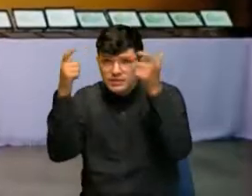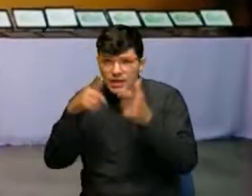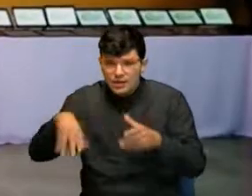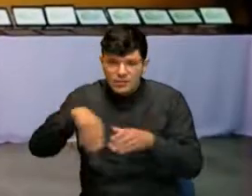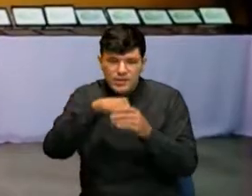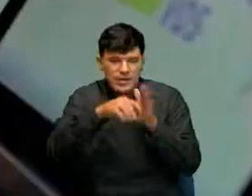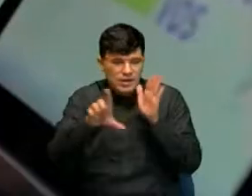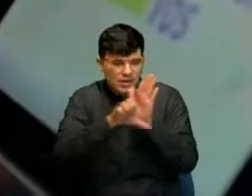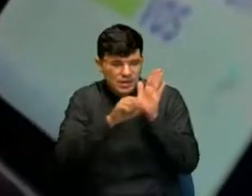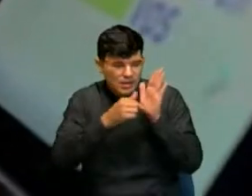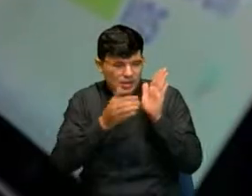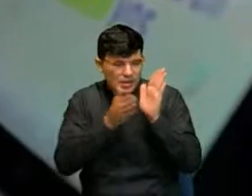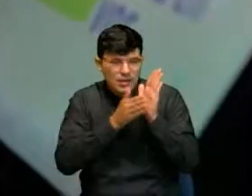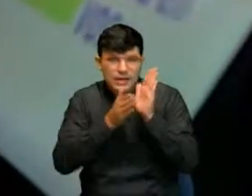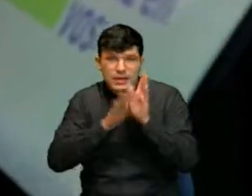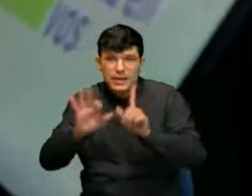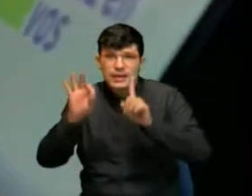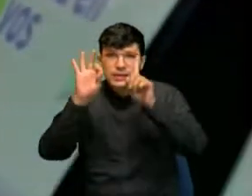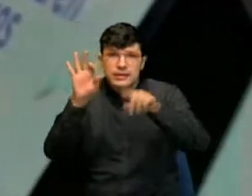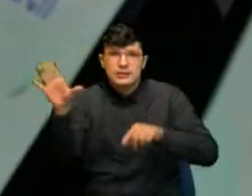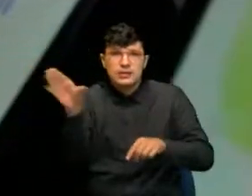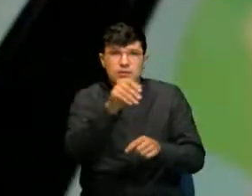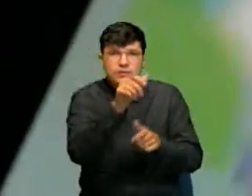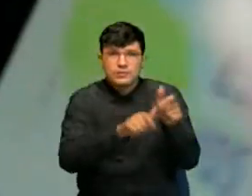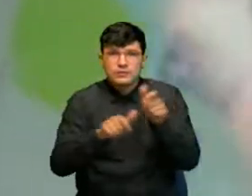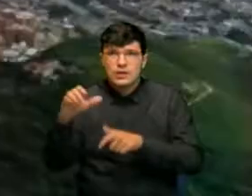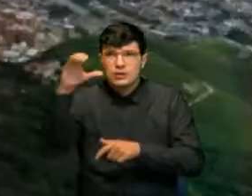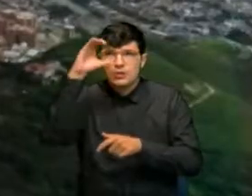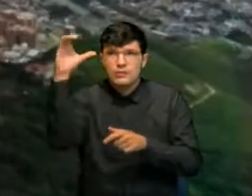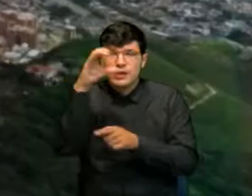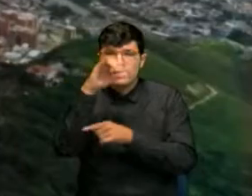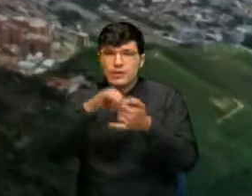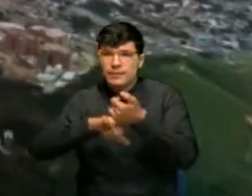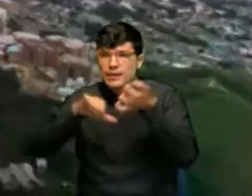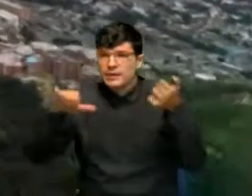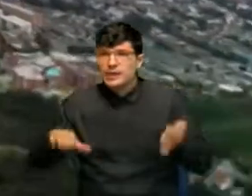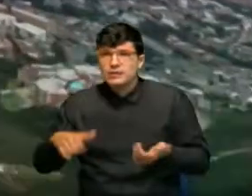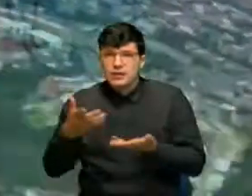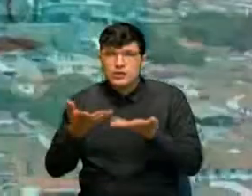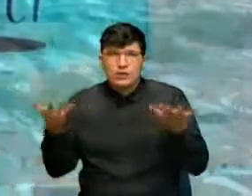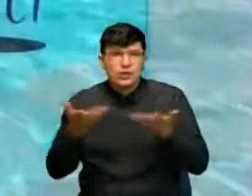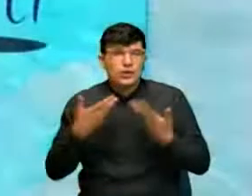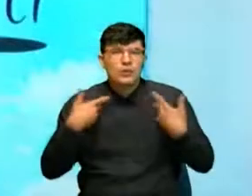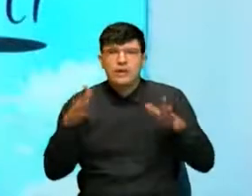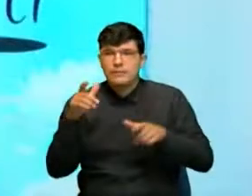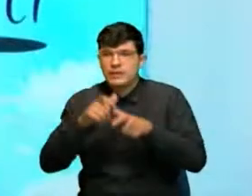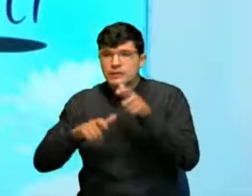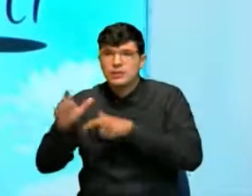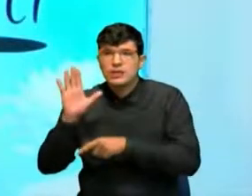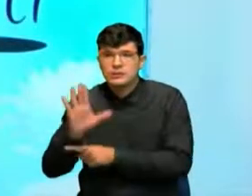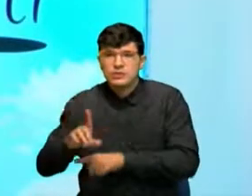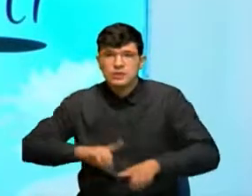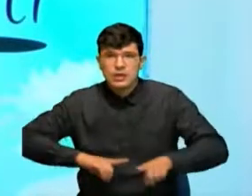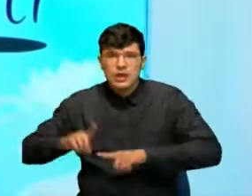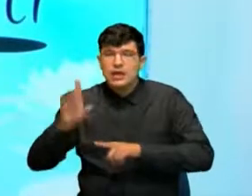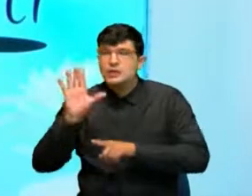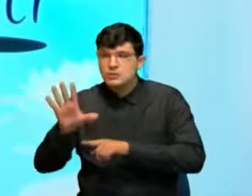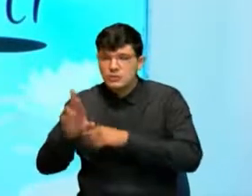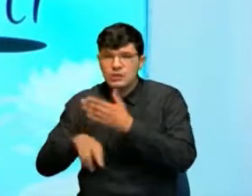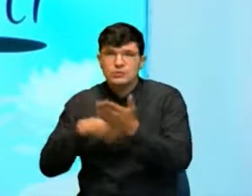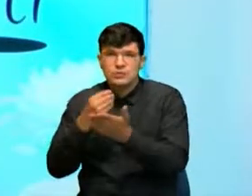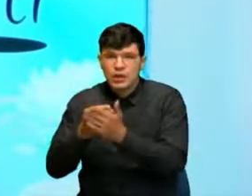en una ley. Esto le garantiza a todos los colombianos que, independientemente de cómo se llamen las personas que estemos ahí administrando, los resultados,